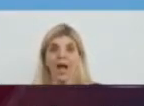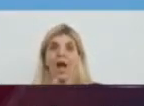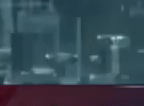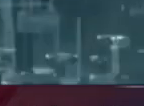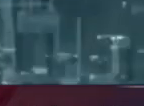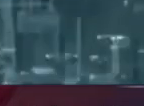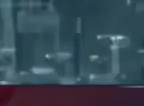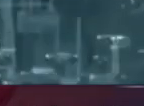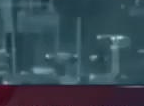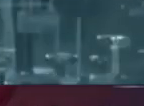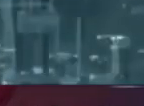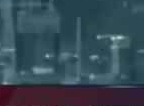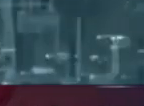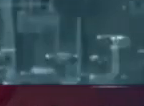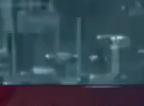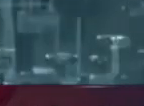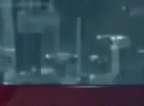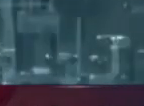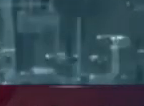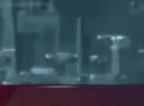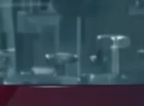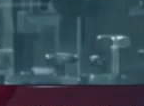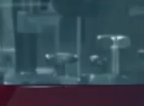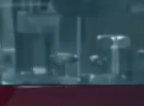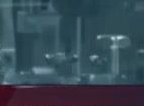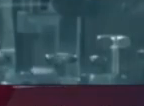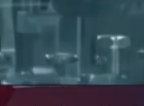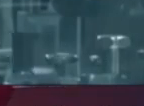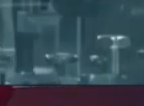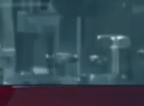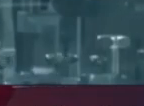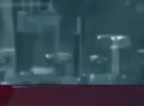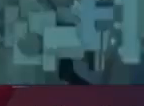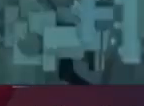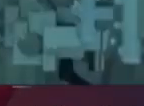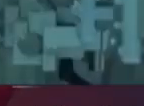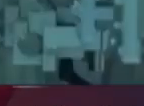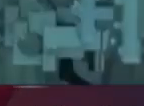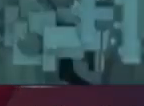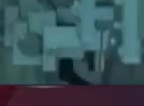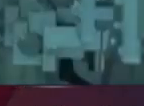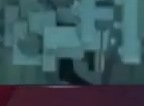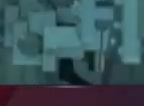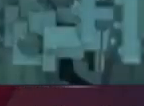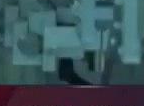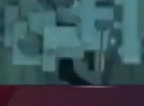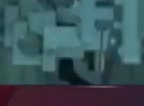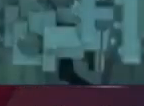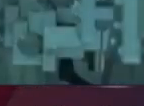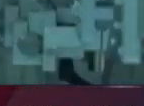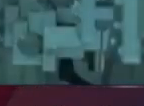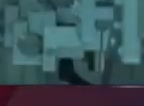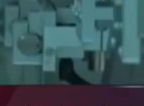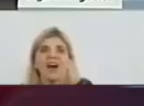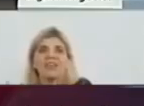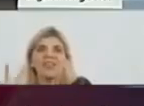entre países directamente, de Estado a Estado, con los estudios de la fase 3 que se están